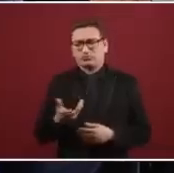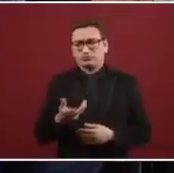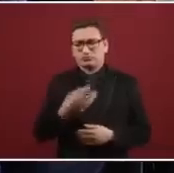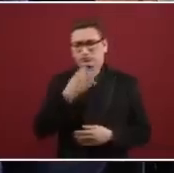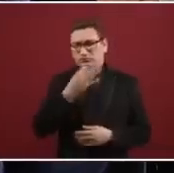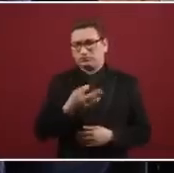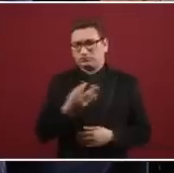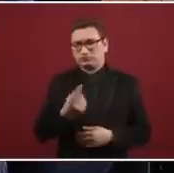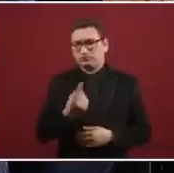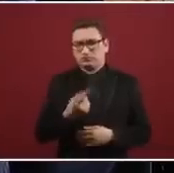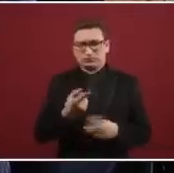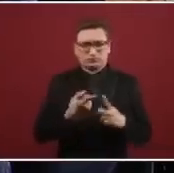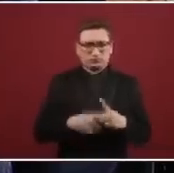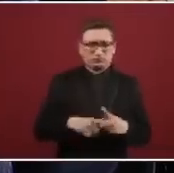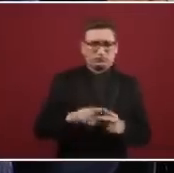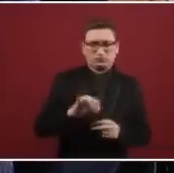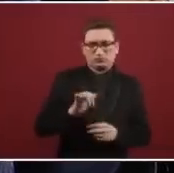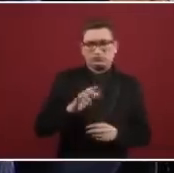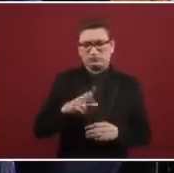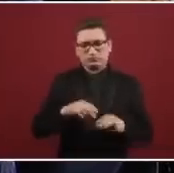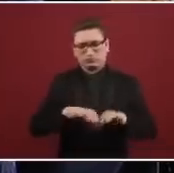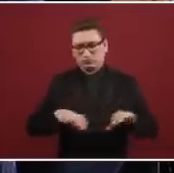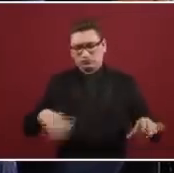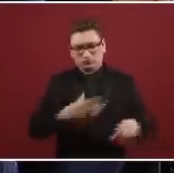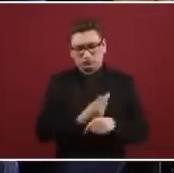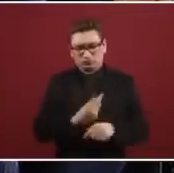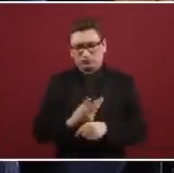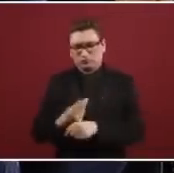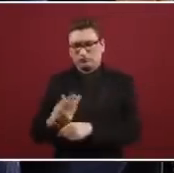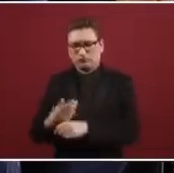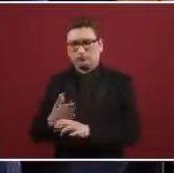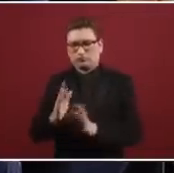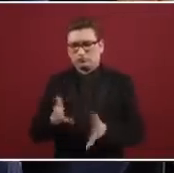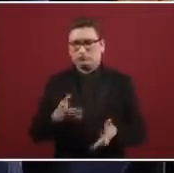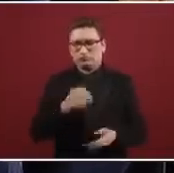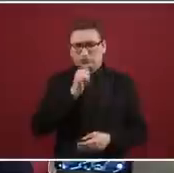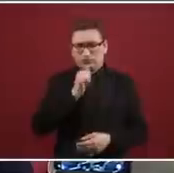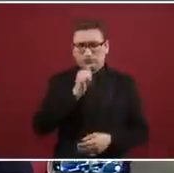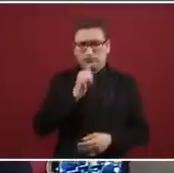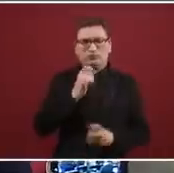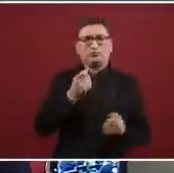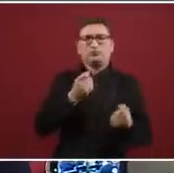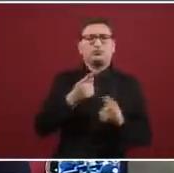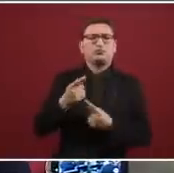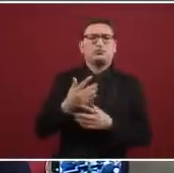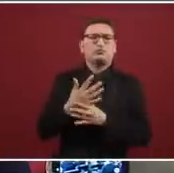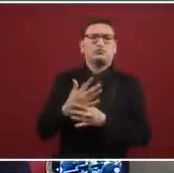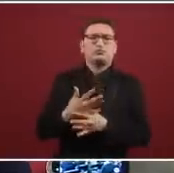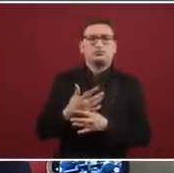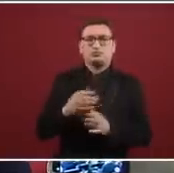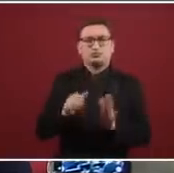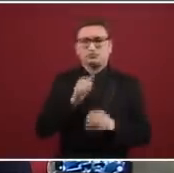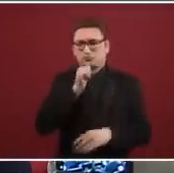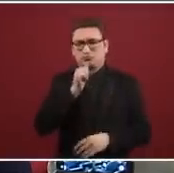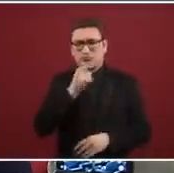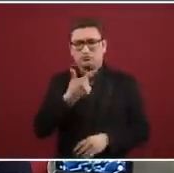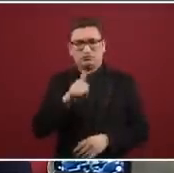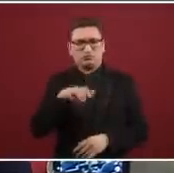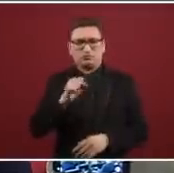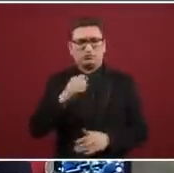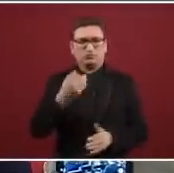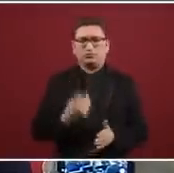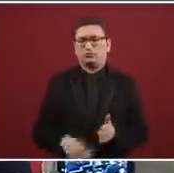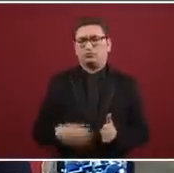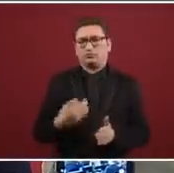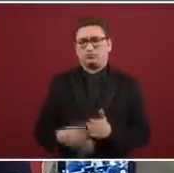comentar a ellos? Si ya entra, ya está terminada la obra, si ya entra porque argumentan que no hay el suficiente gas y entonces les